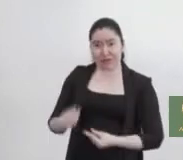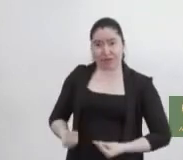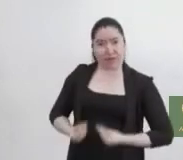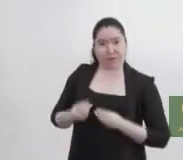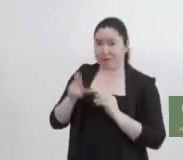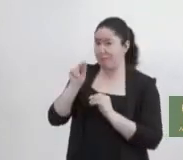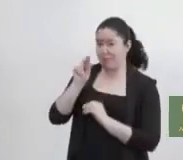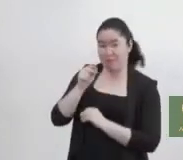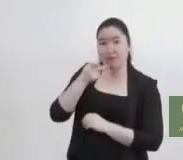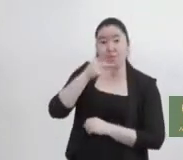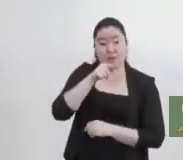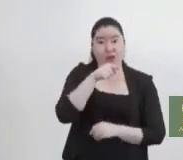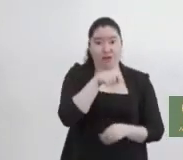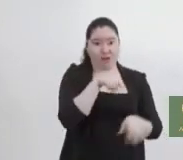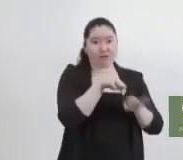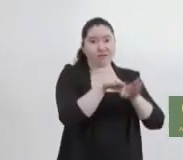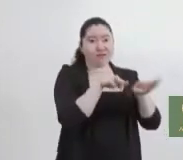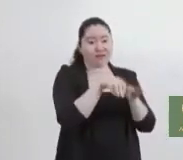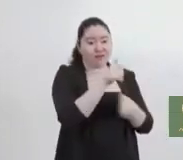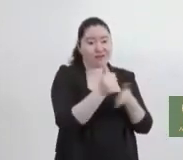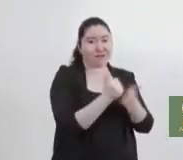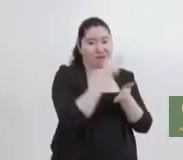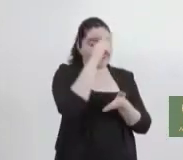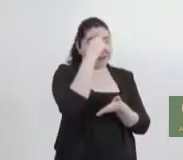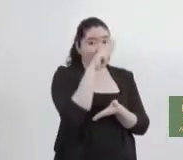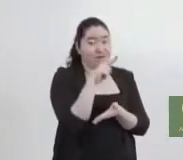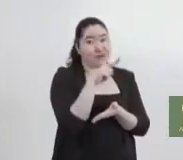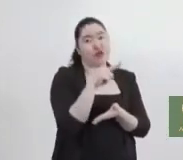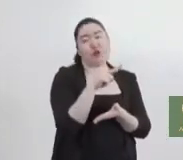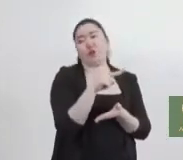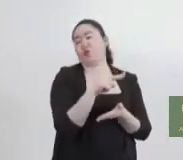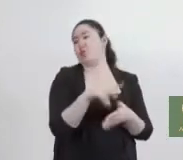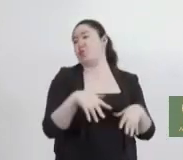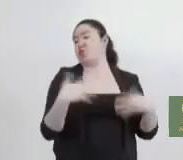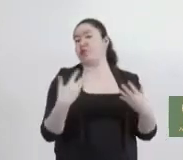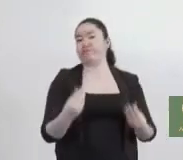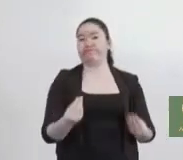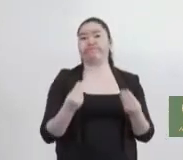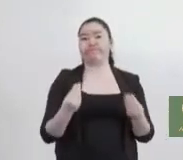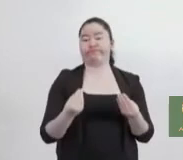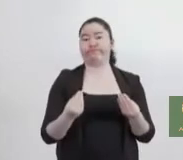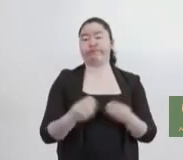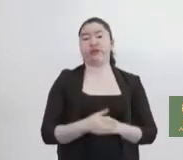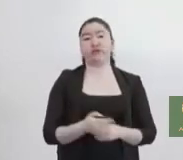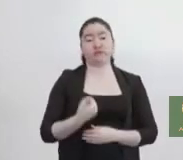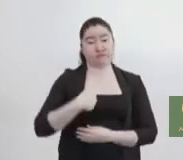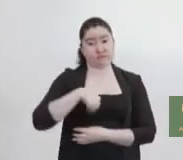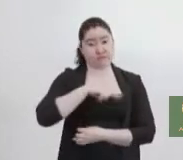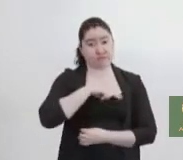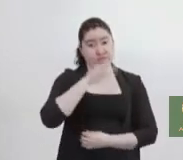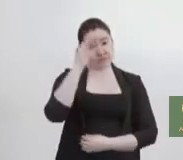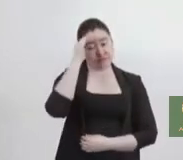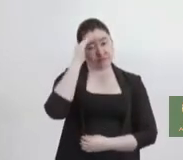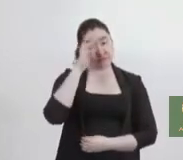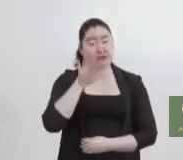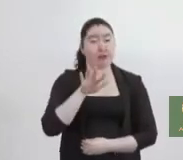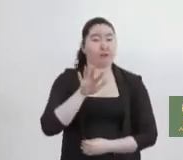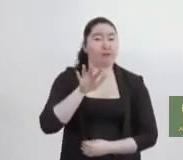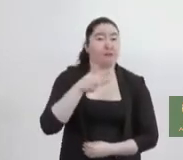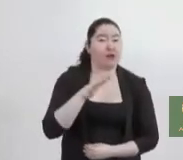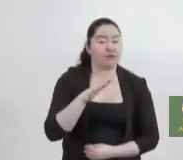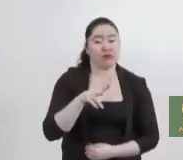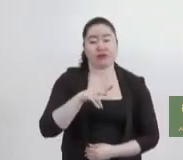clases en estas instituciones educativas, pues es muy, muy amplio. Estimamos que un número redondo